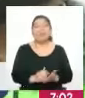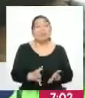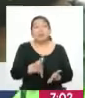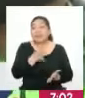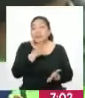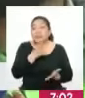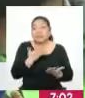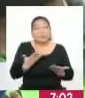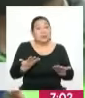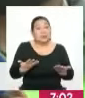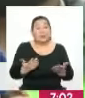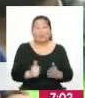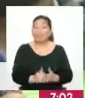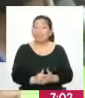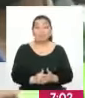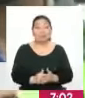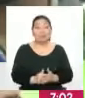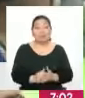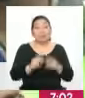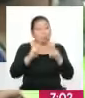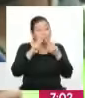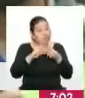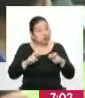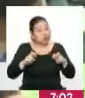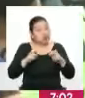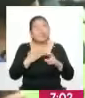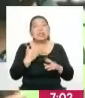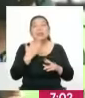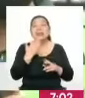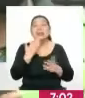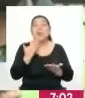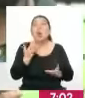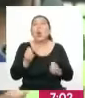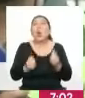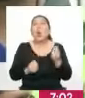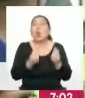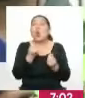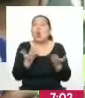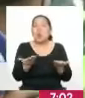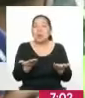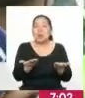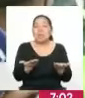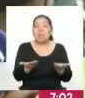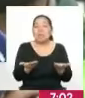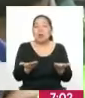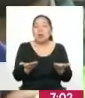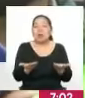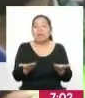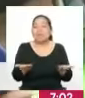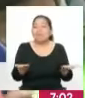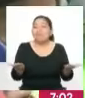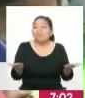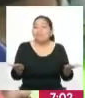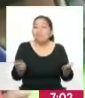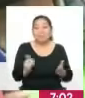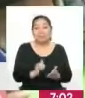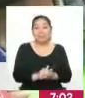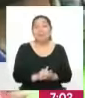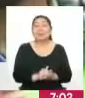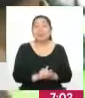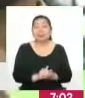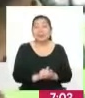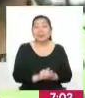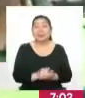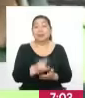se sabe nada de eso, o sea, la investigación va a determinar las circunstancias, lo que ha ocurrido, ¿no? ¿Tiene